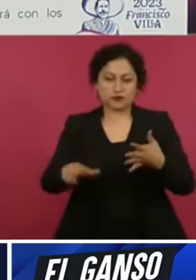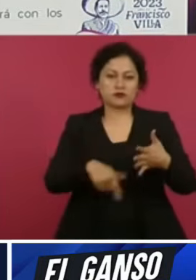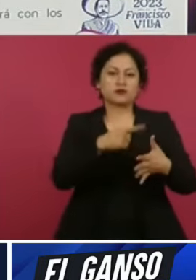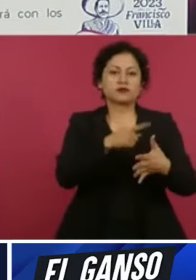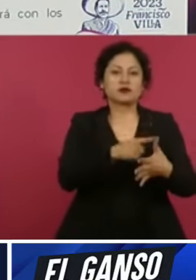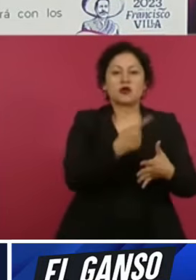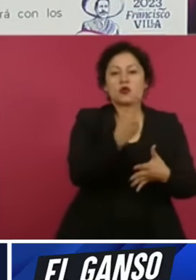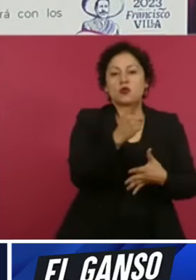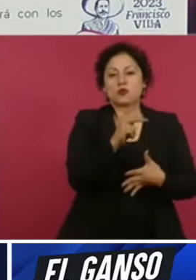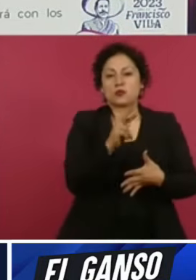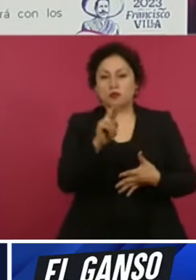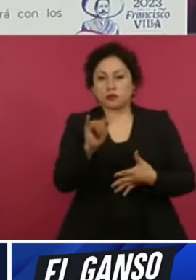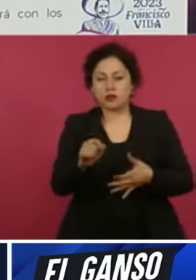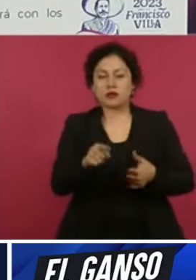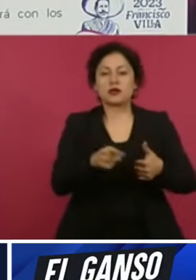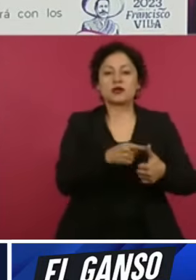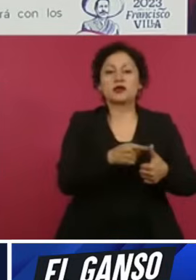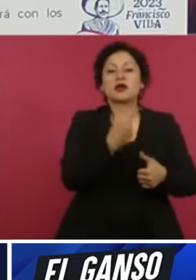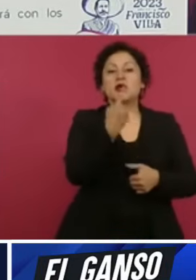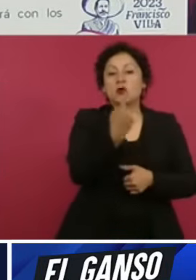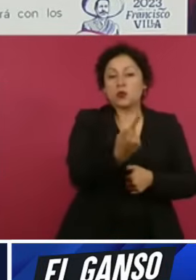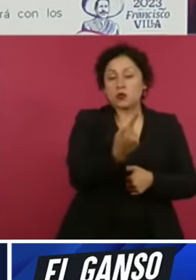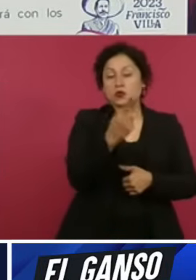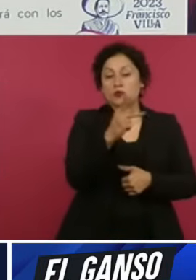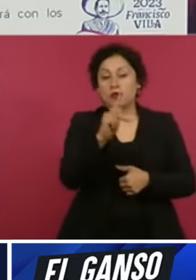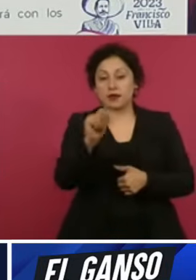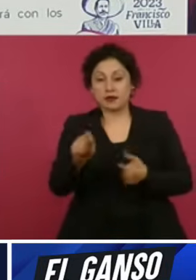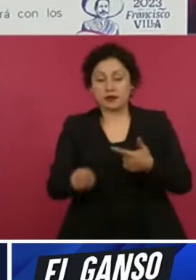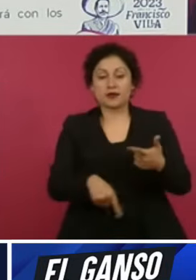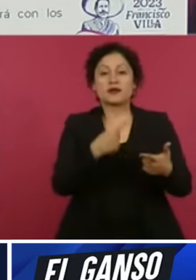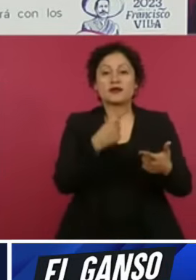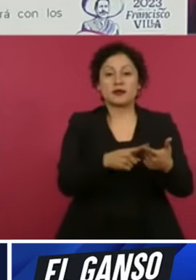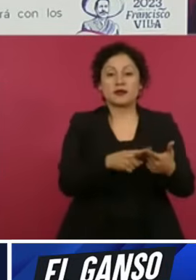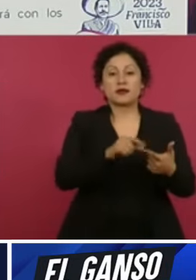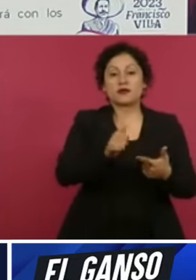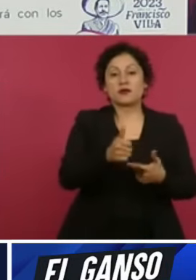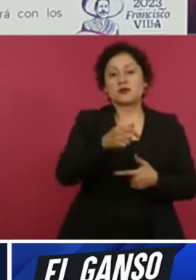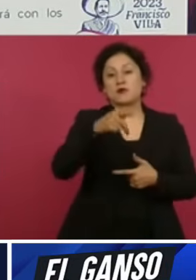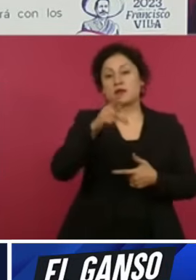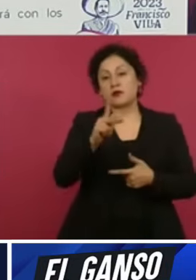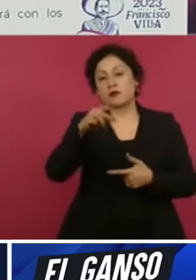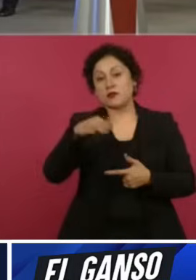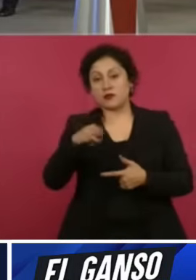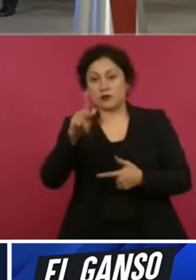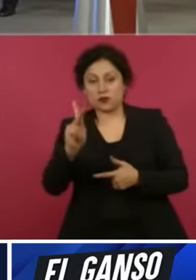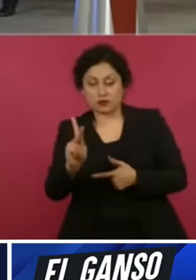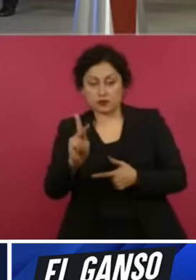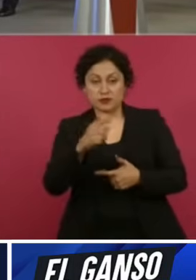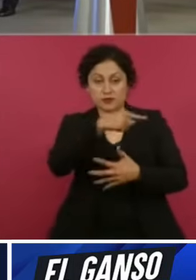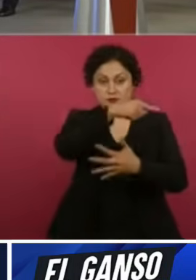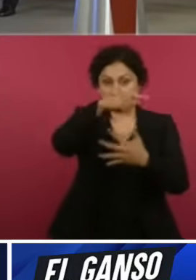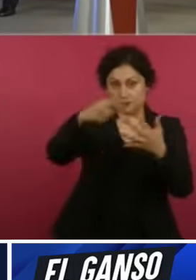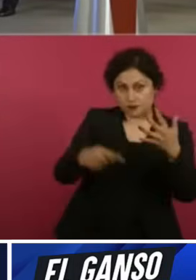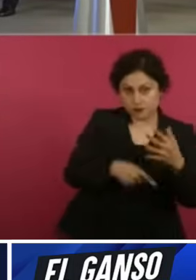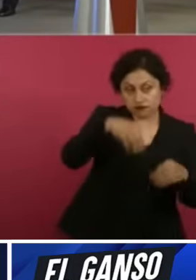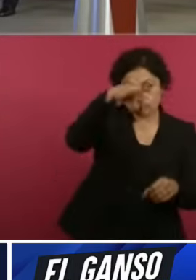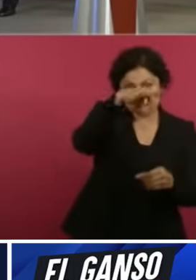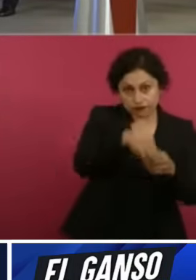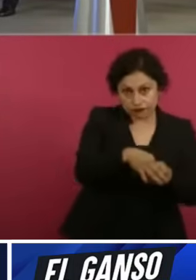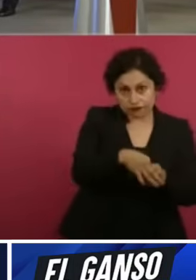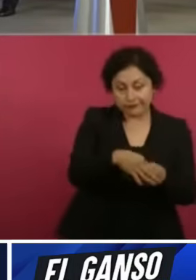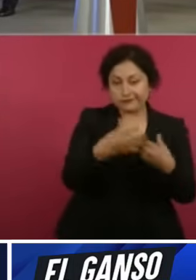del Pri un diputado del PT y un diputado del partido Morelos progresa Es evidente que el fiscal de